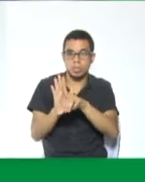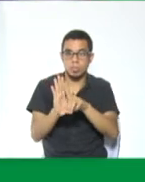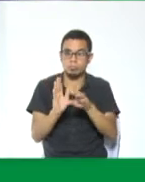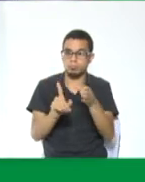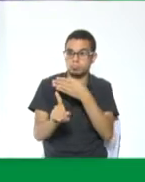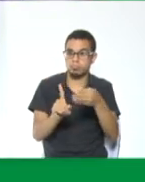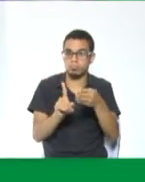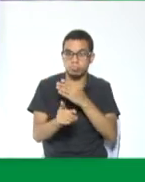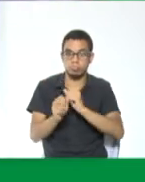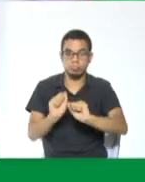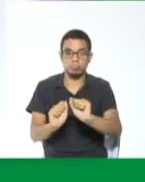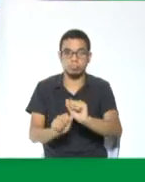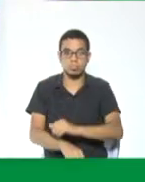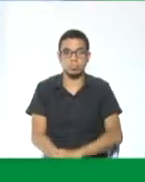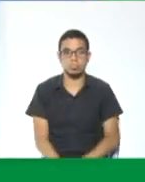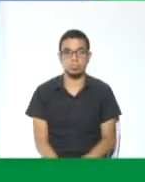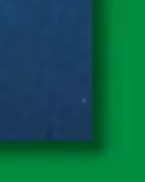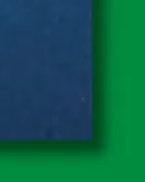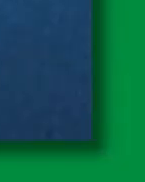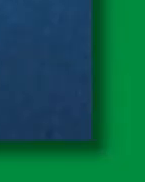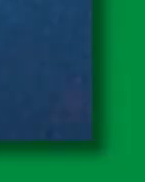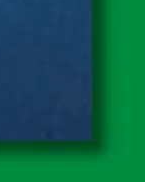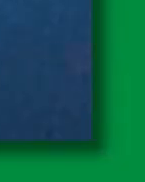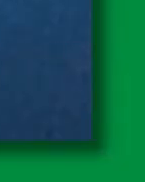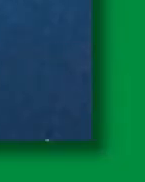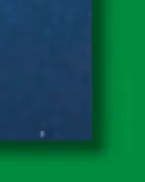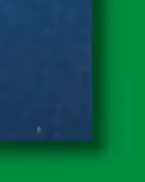abuso infantil en el mundo.